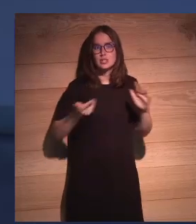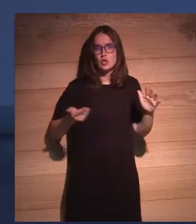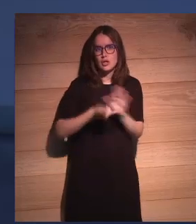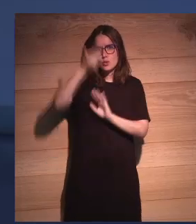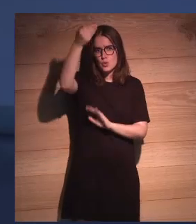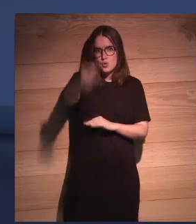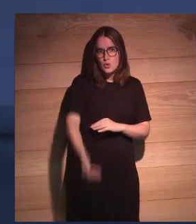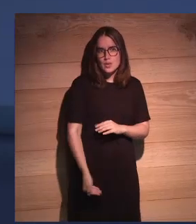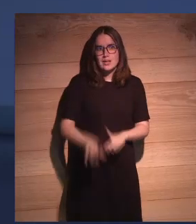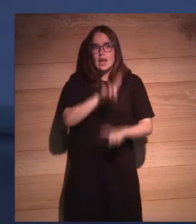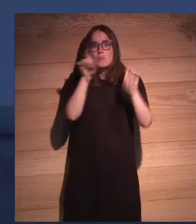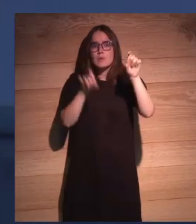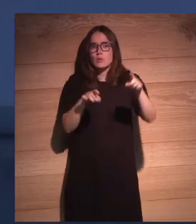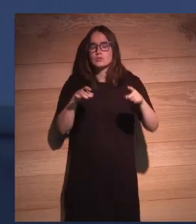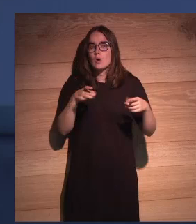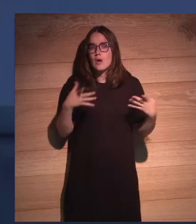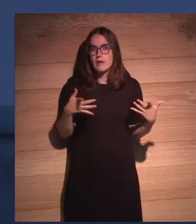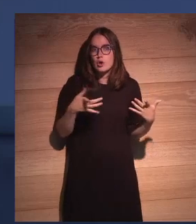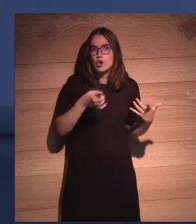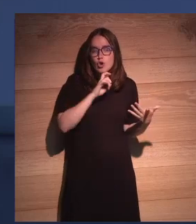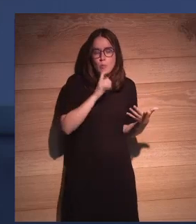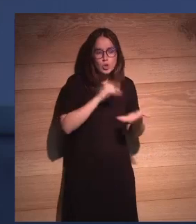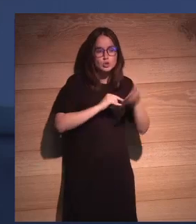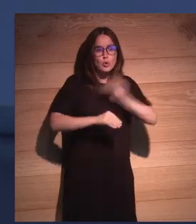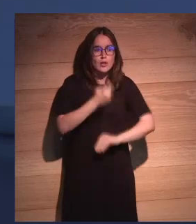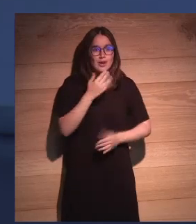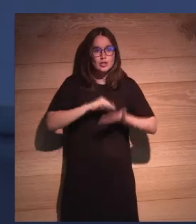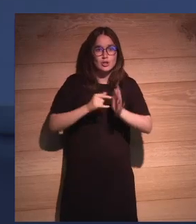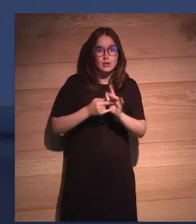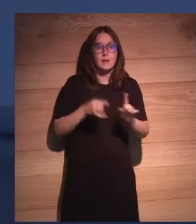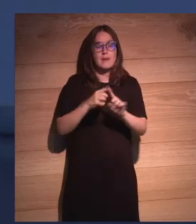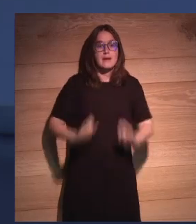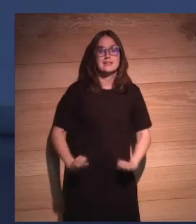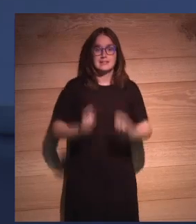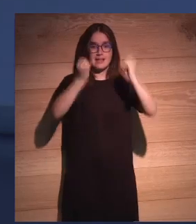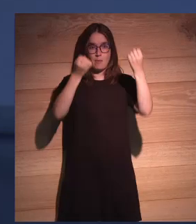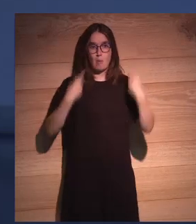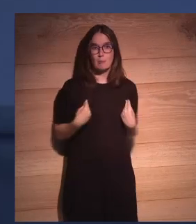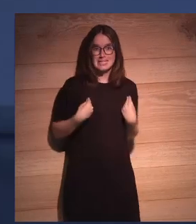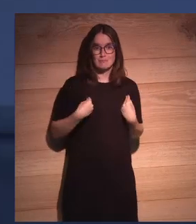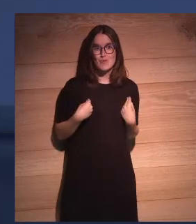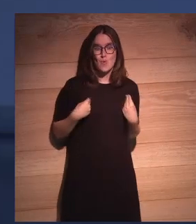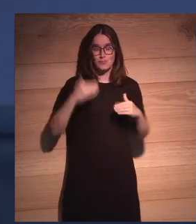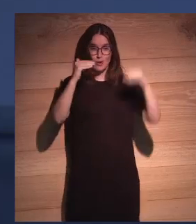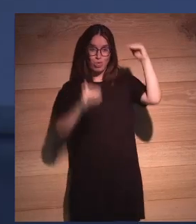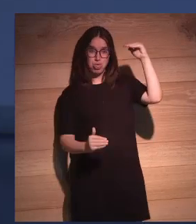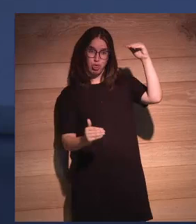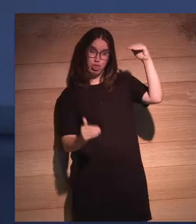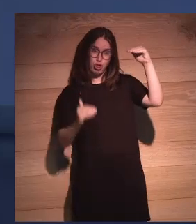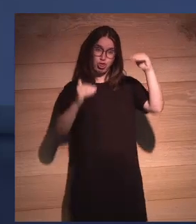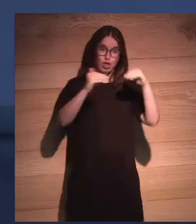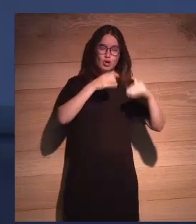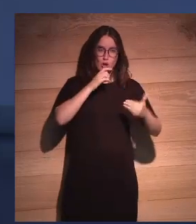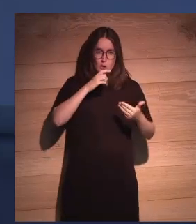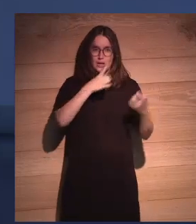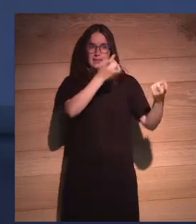es importante. La pregunta está en cómo creamos soluciones tecnológicas que nos ayuden a salvar este tipo de brechas. Necesitamos soluciones